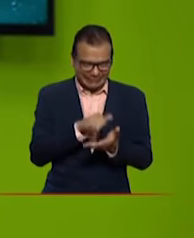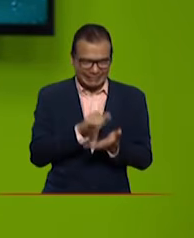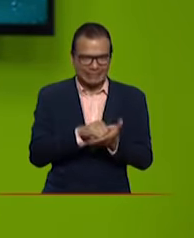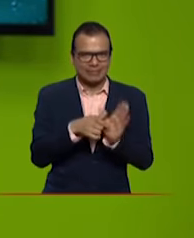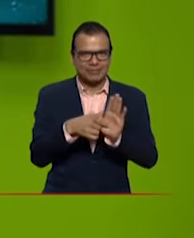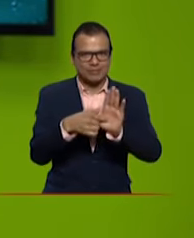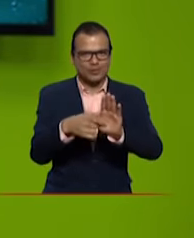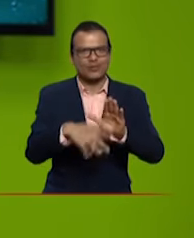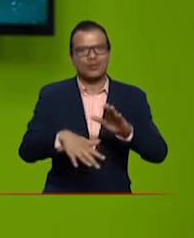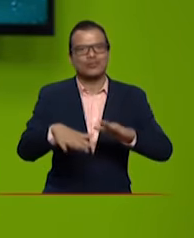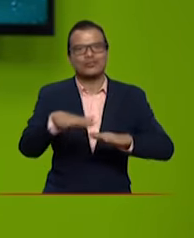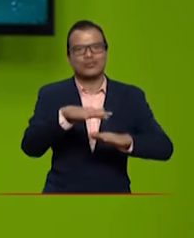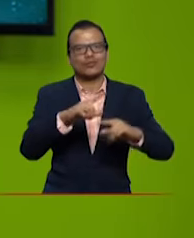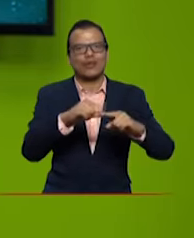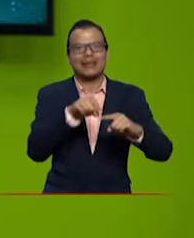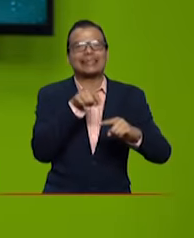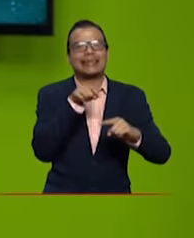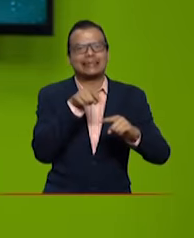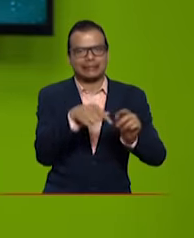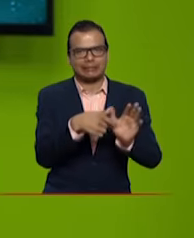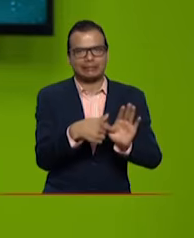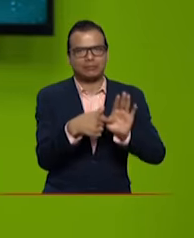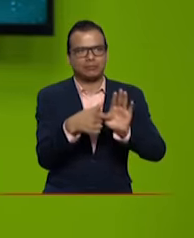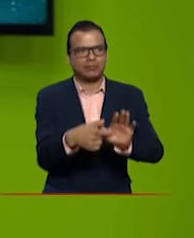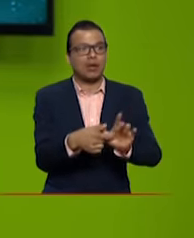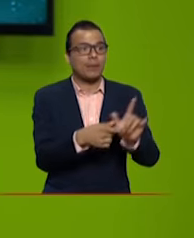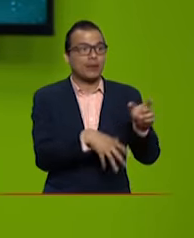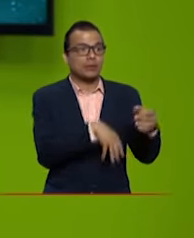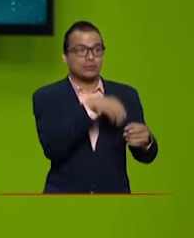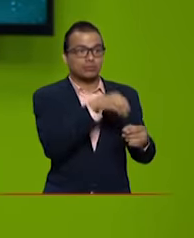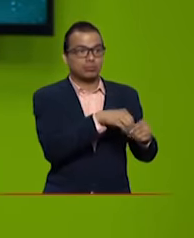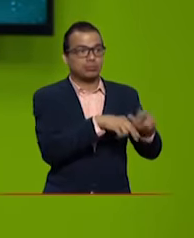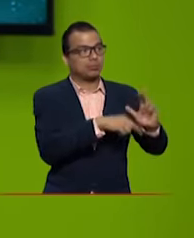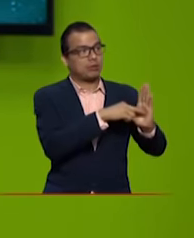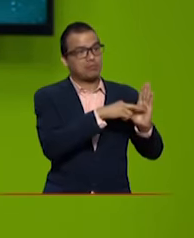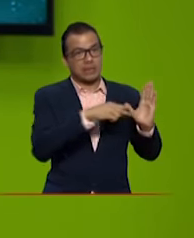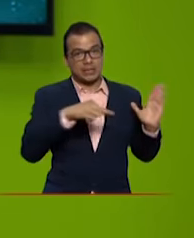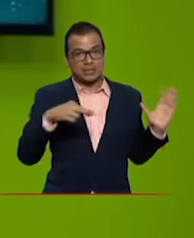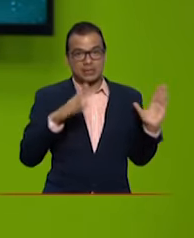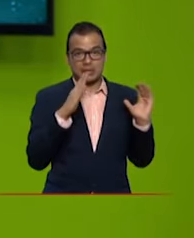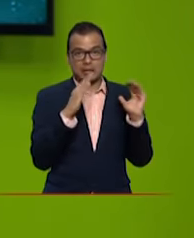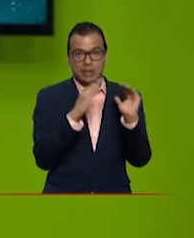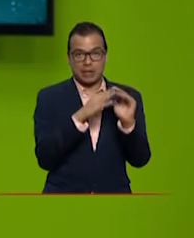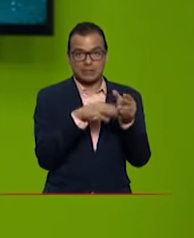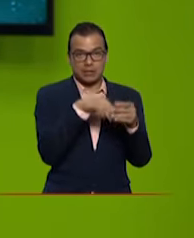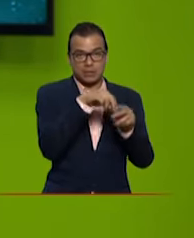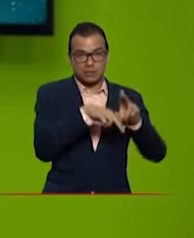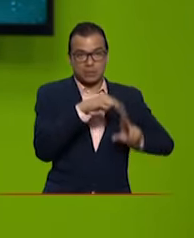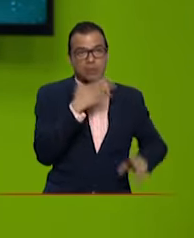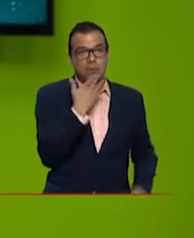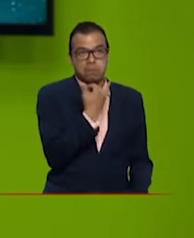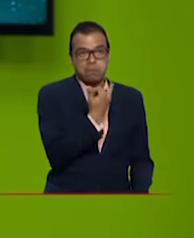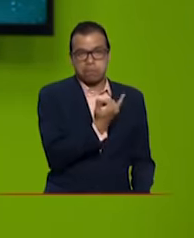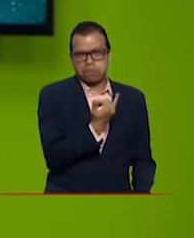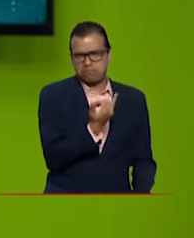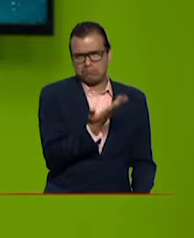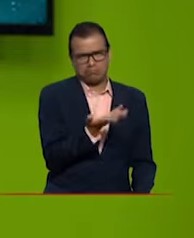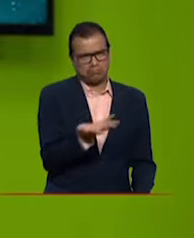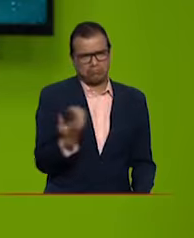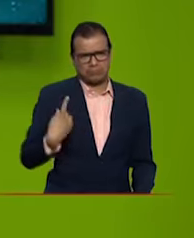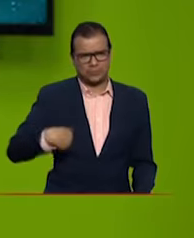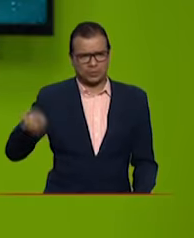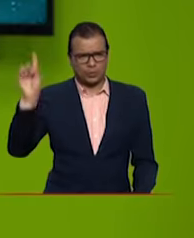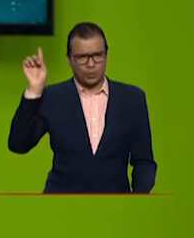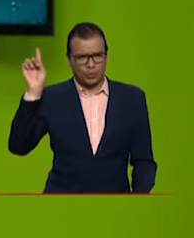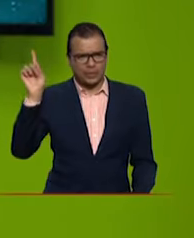Francisco. Pero nada de parcializar, de urbanismos, de piscinas, de viviendas en las zonas de nuestros páramos. Los páramos no